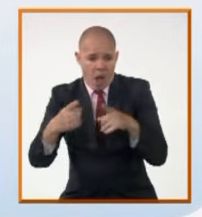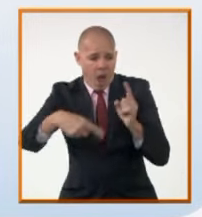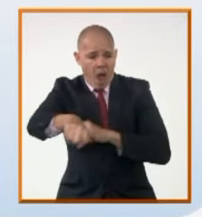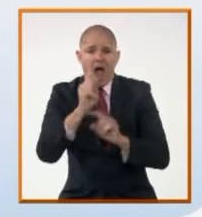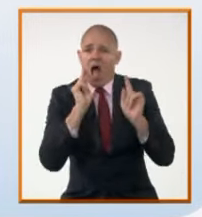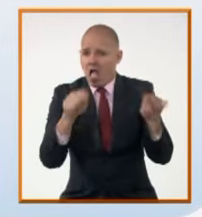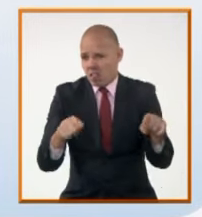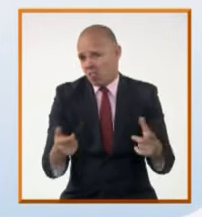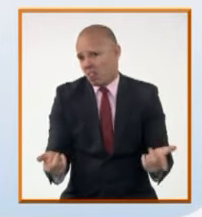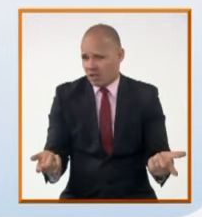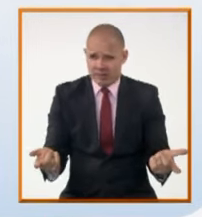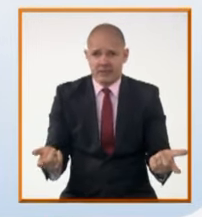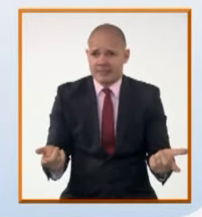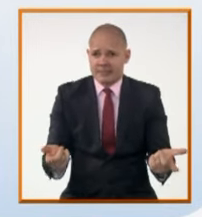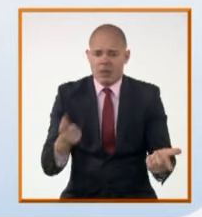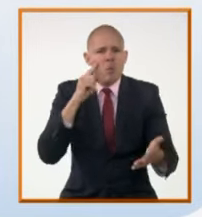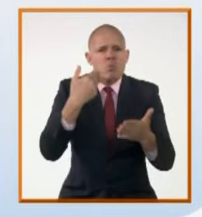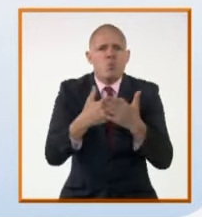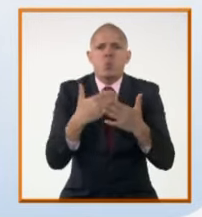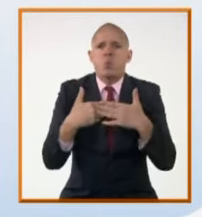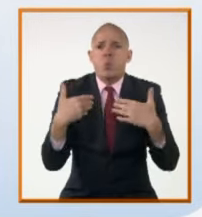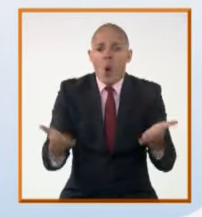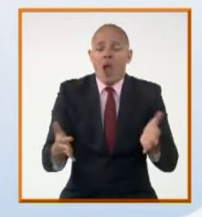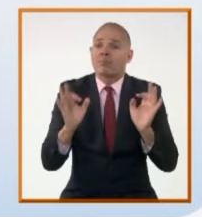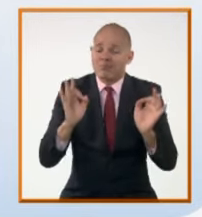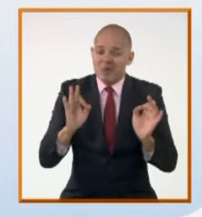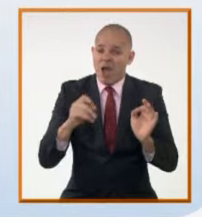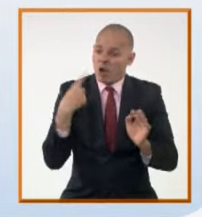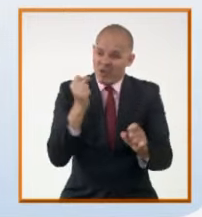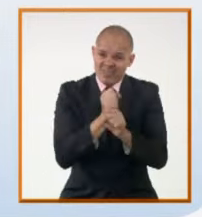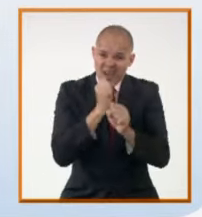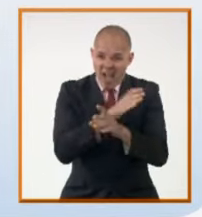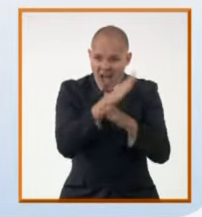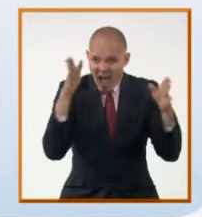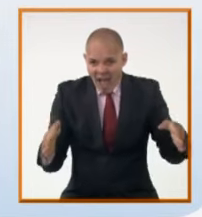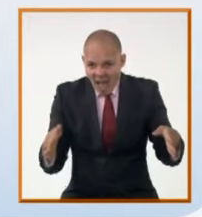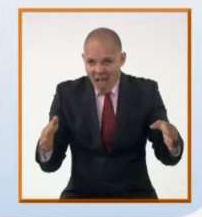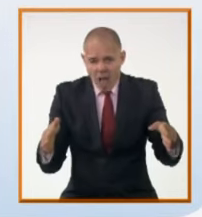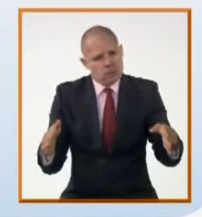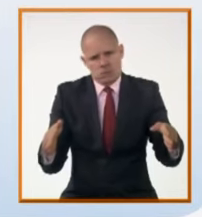ello demuestra que es insuficiente lo que hemos realizado hasta el momento.